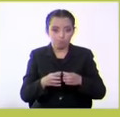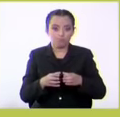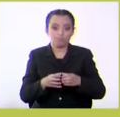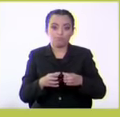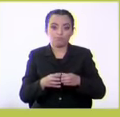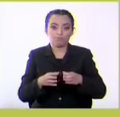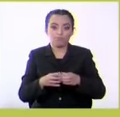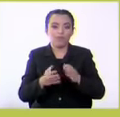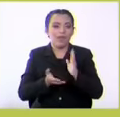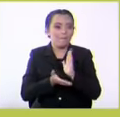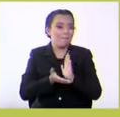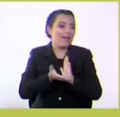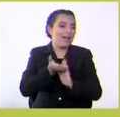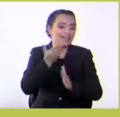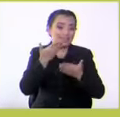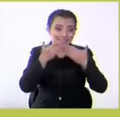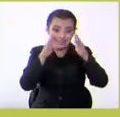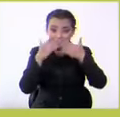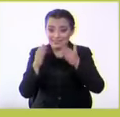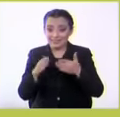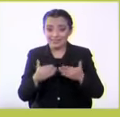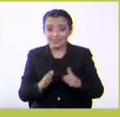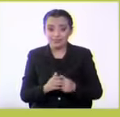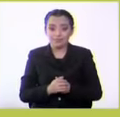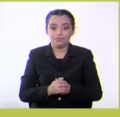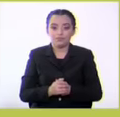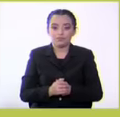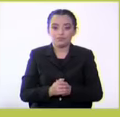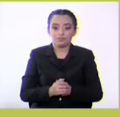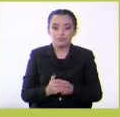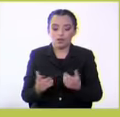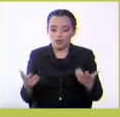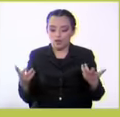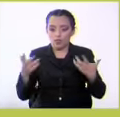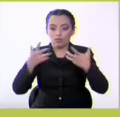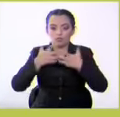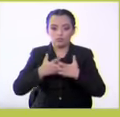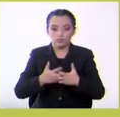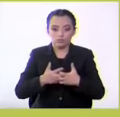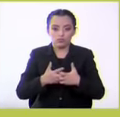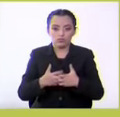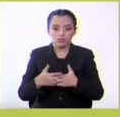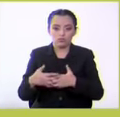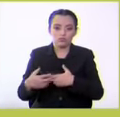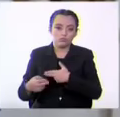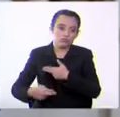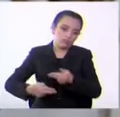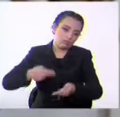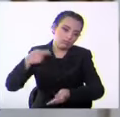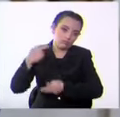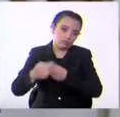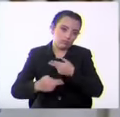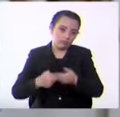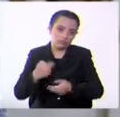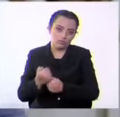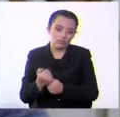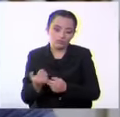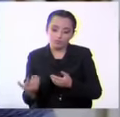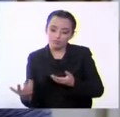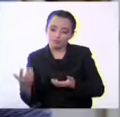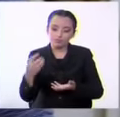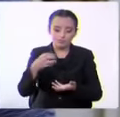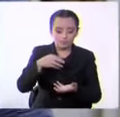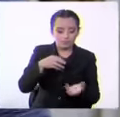tres: las mutaciones, el flujo genético y la recombinación. Entonces, lo que